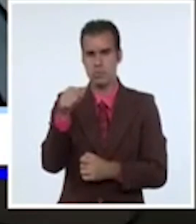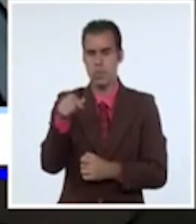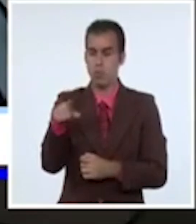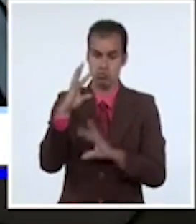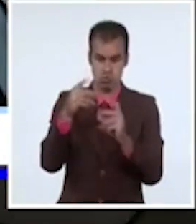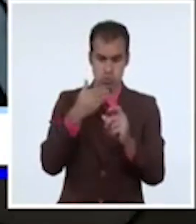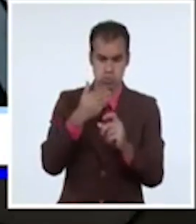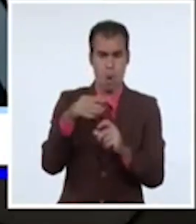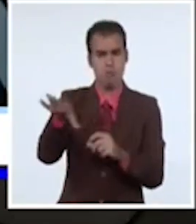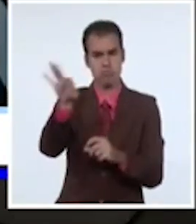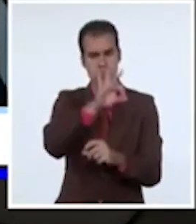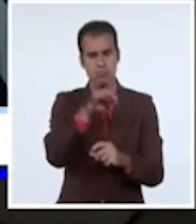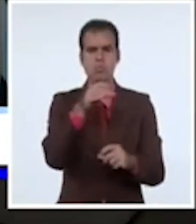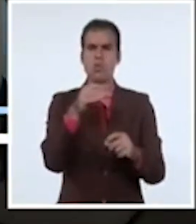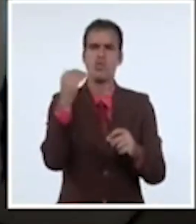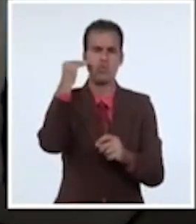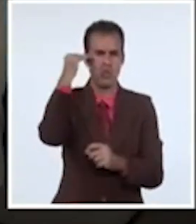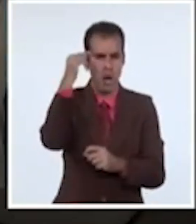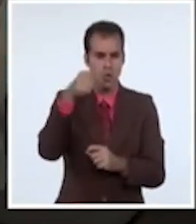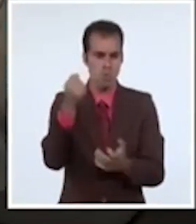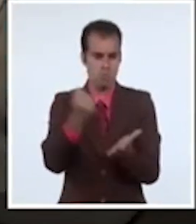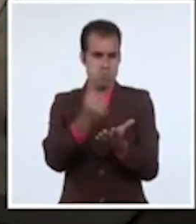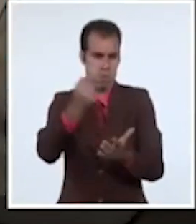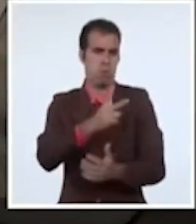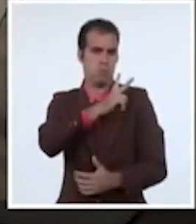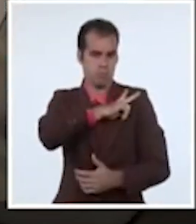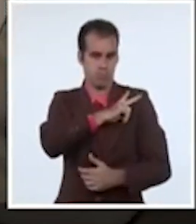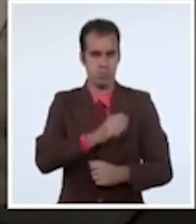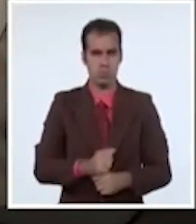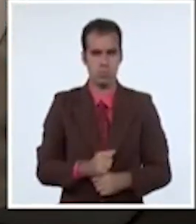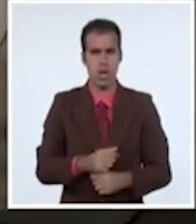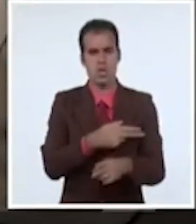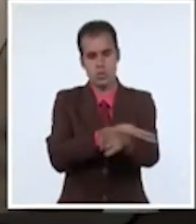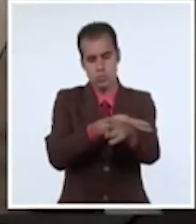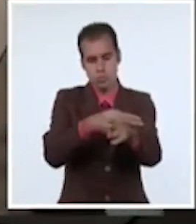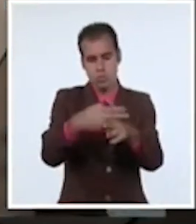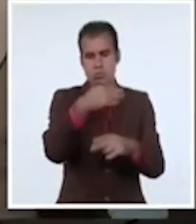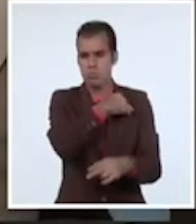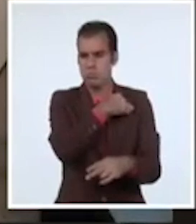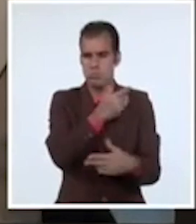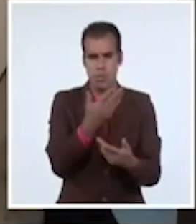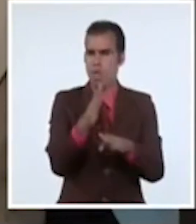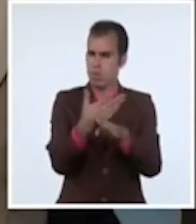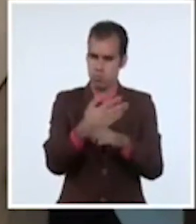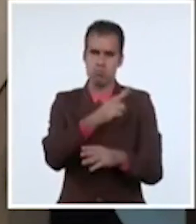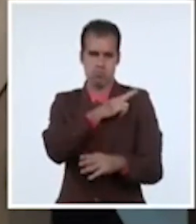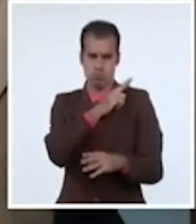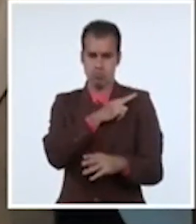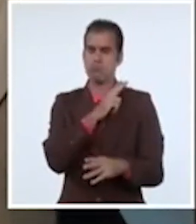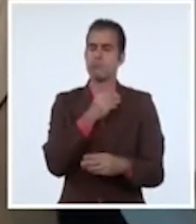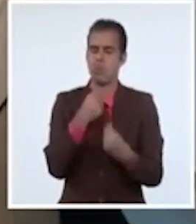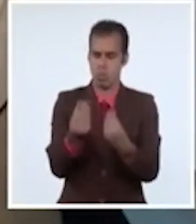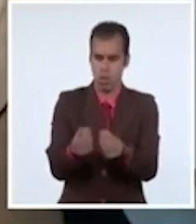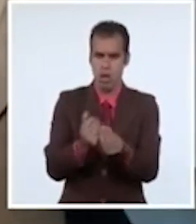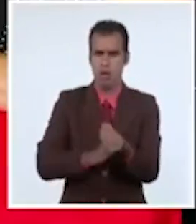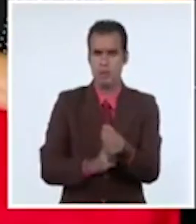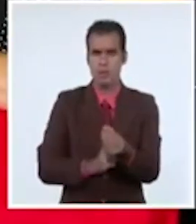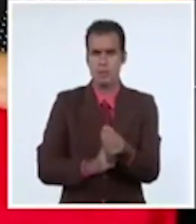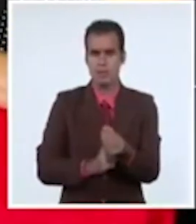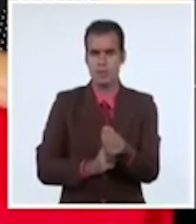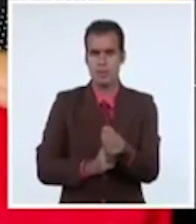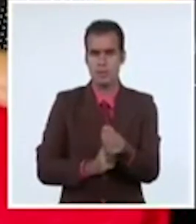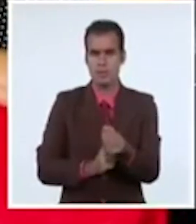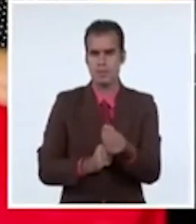superación, graduándose como oficial. En su trayectoria militar ocupó diversas responsabilidades, entre las que se